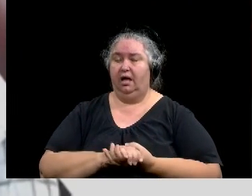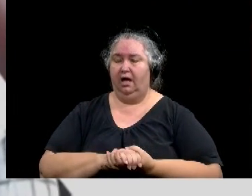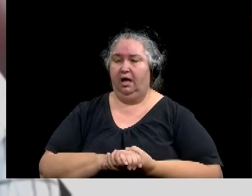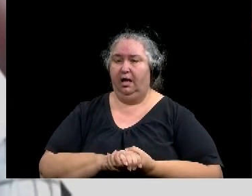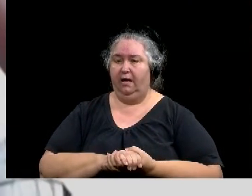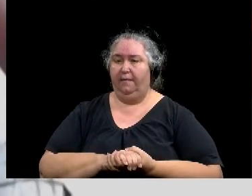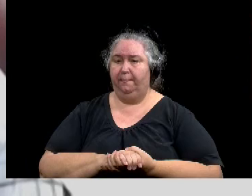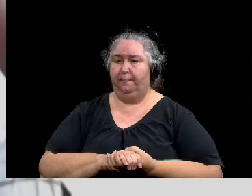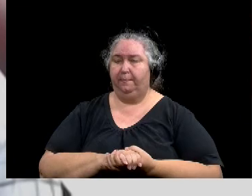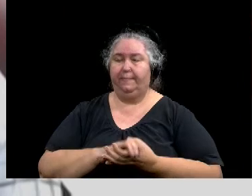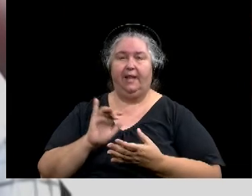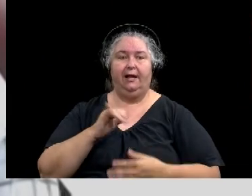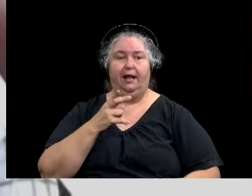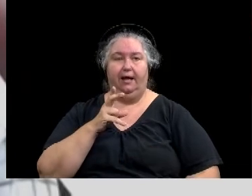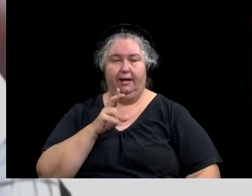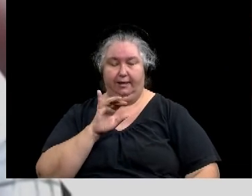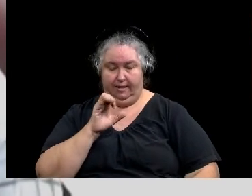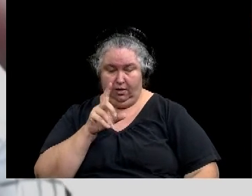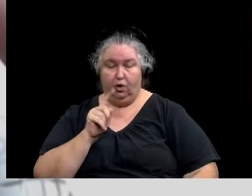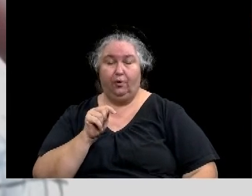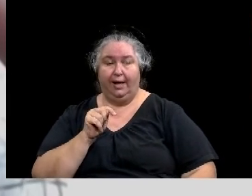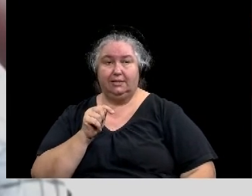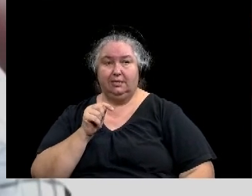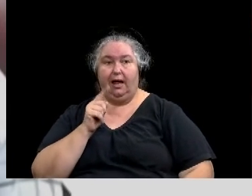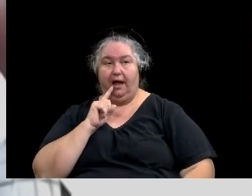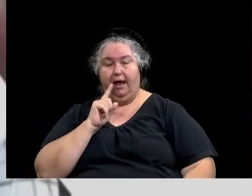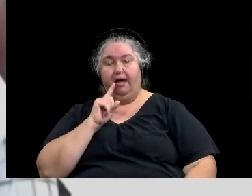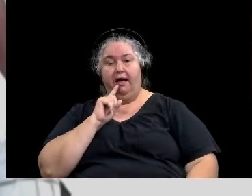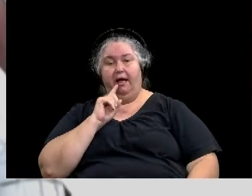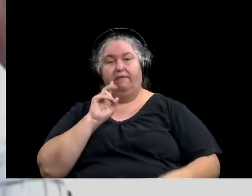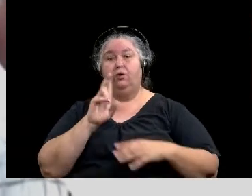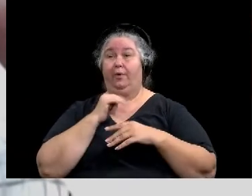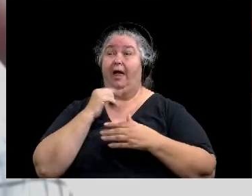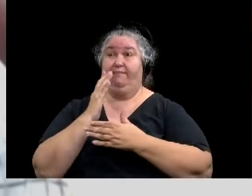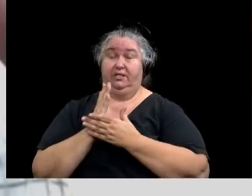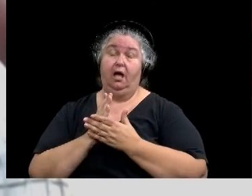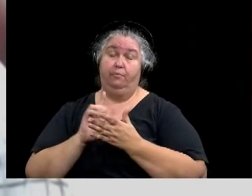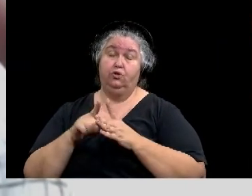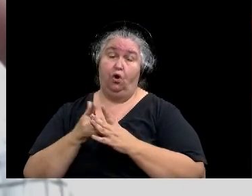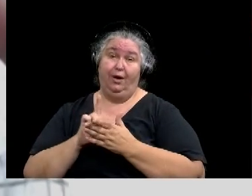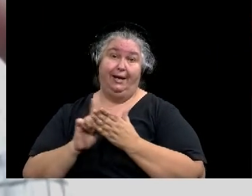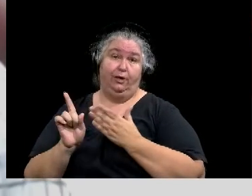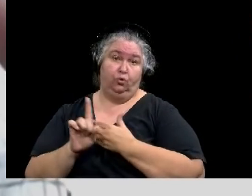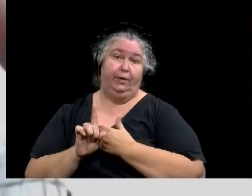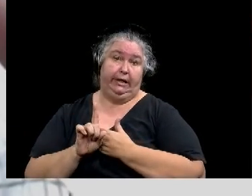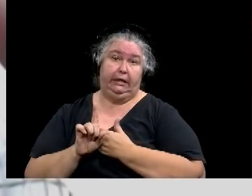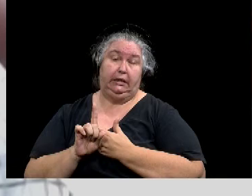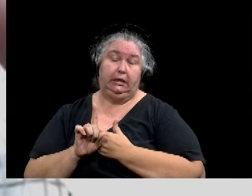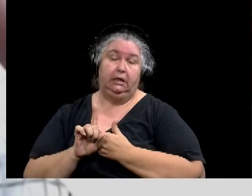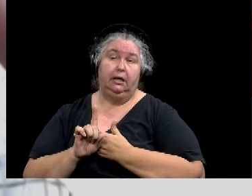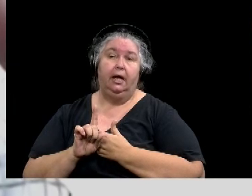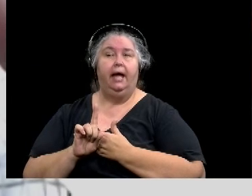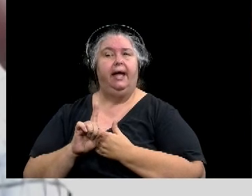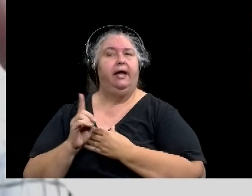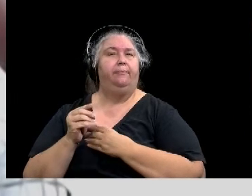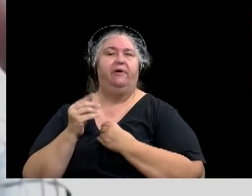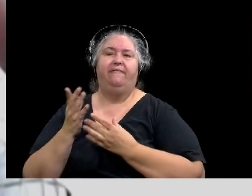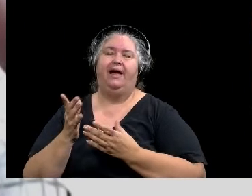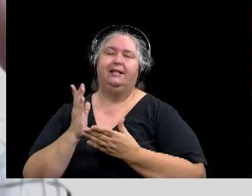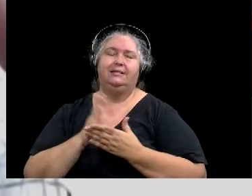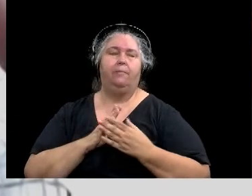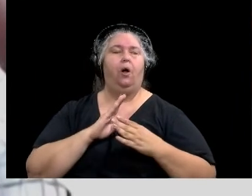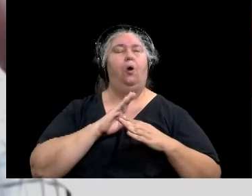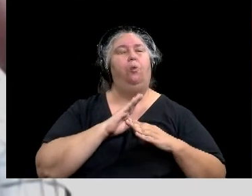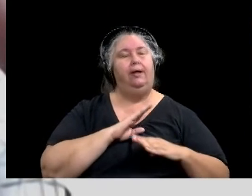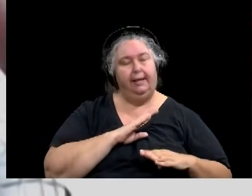usamos como yo crees que hemos usado a unos que van a empezar la semana que entra y así es que nos